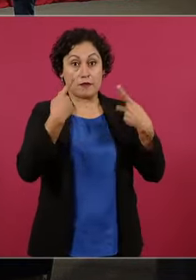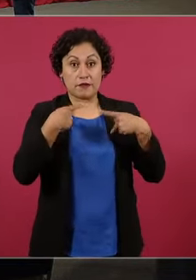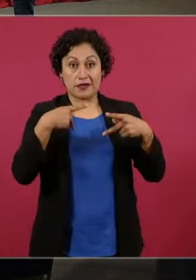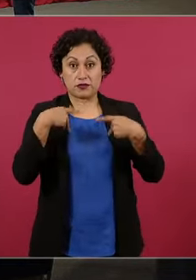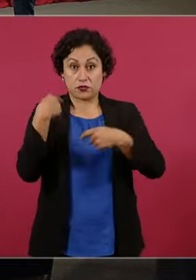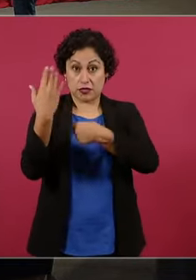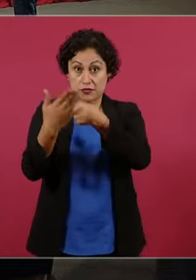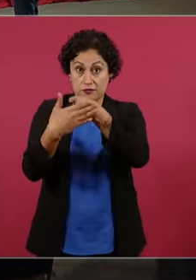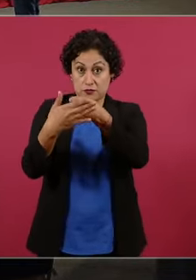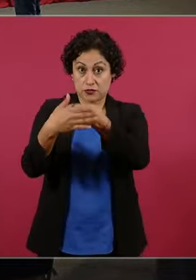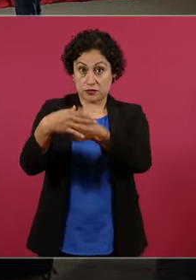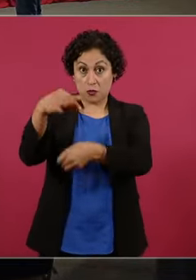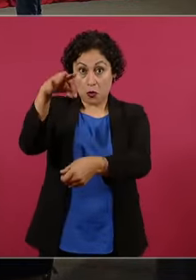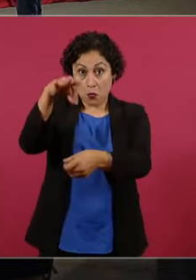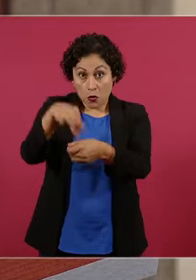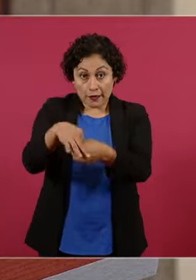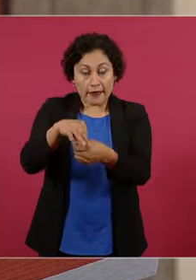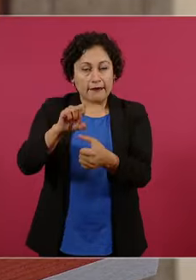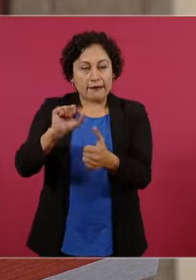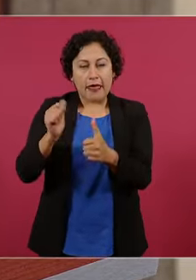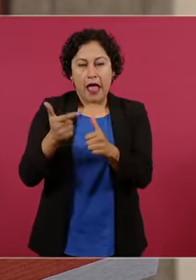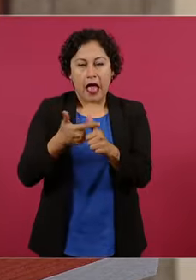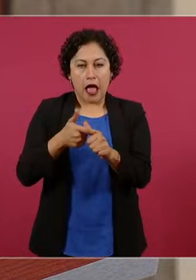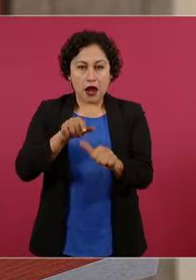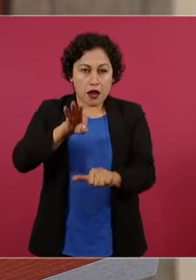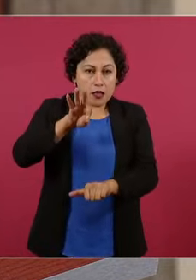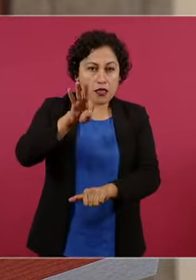no pueden tener muestras de apoyo,